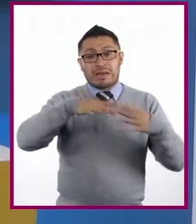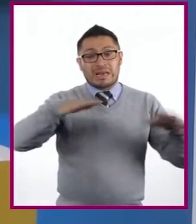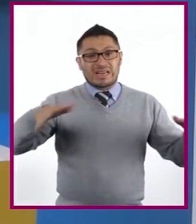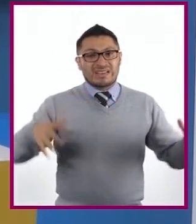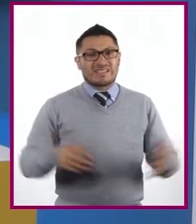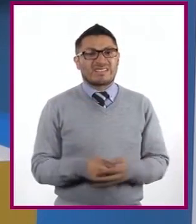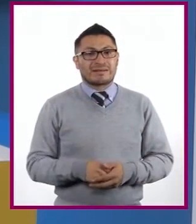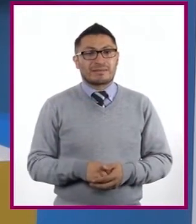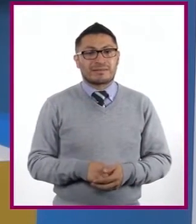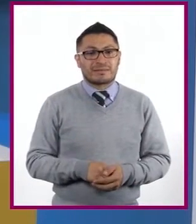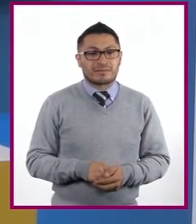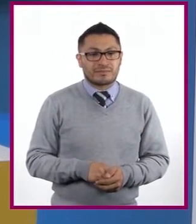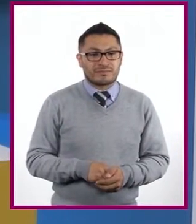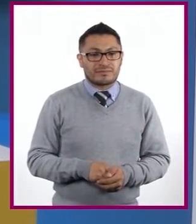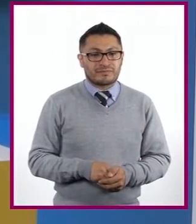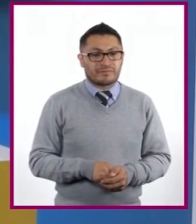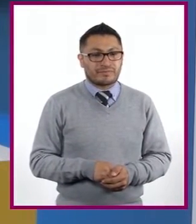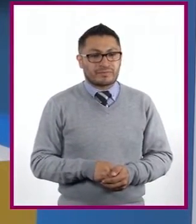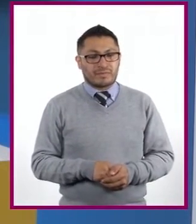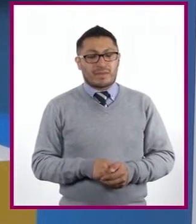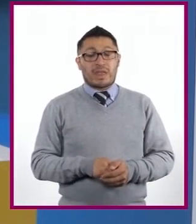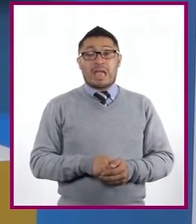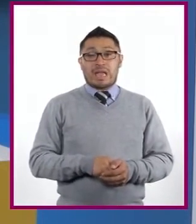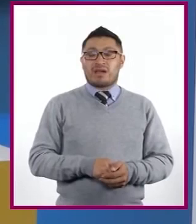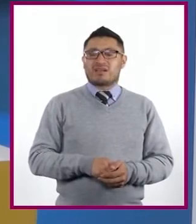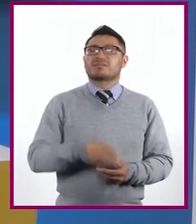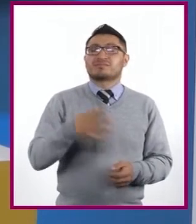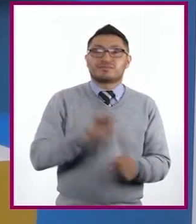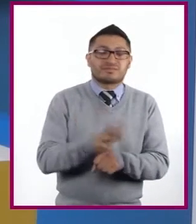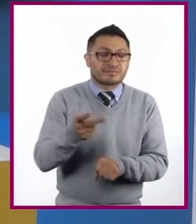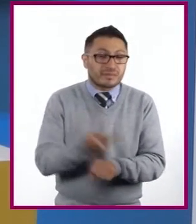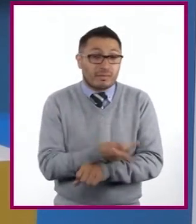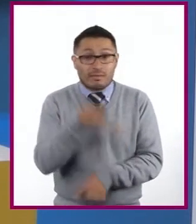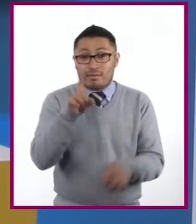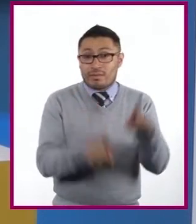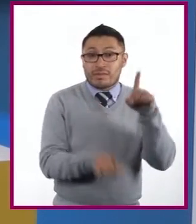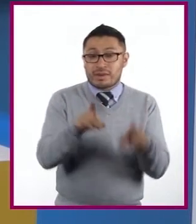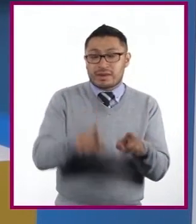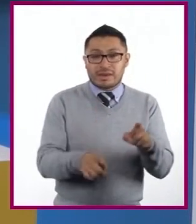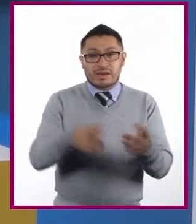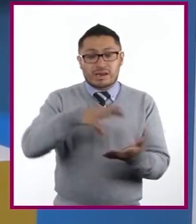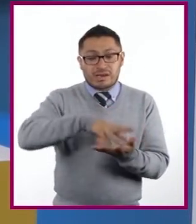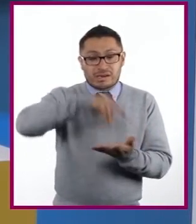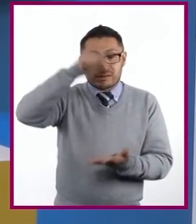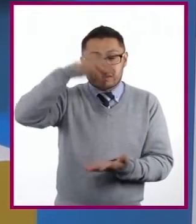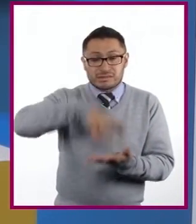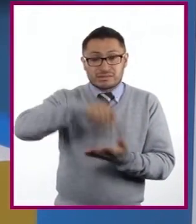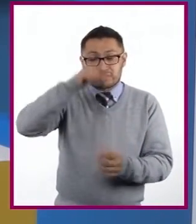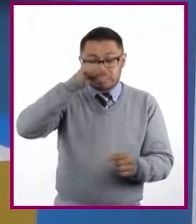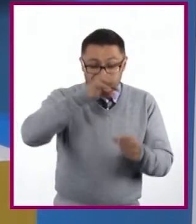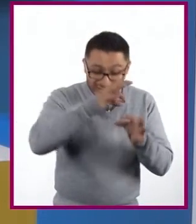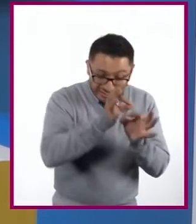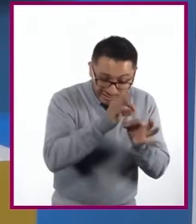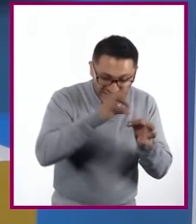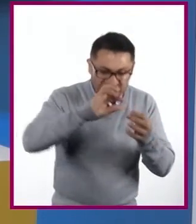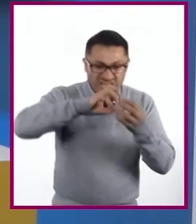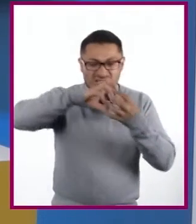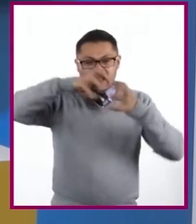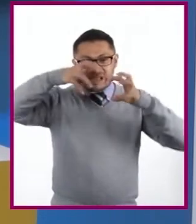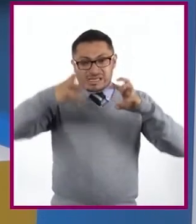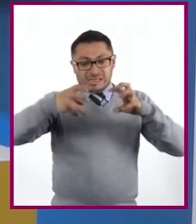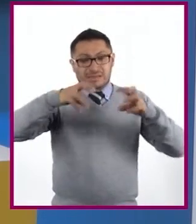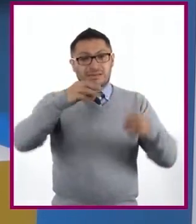excelente pregunta. Norma, lo que sucede es que, dependiendo de su constitución molecular, las materias pueden